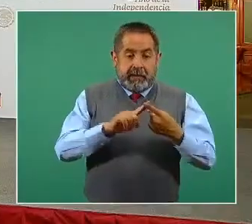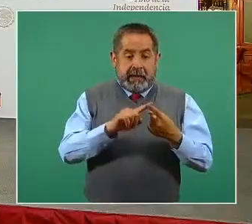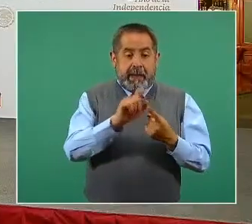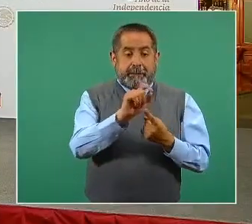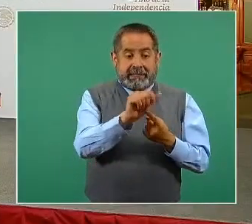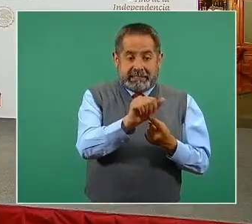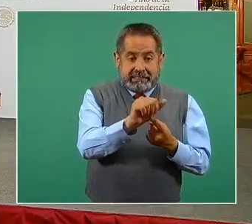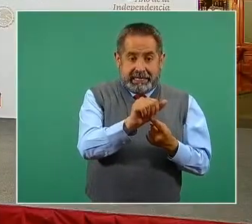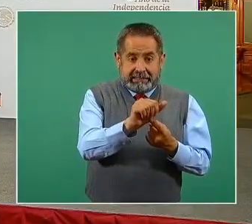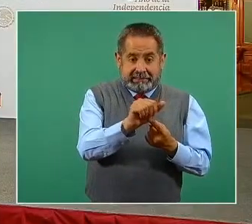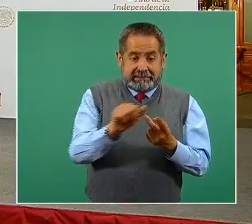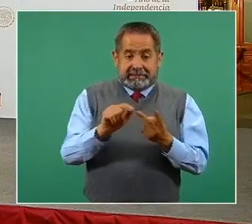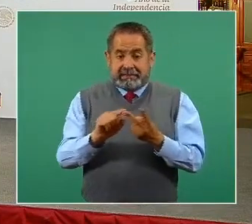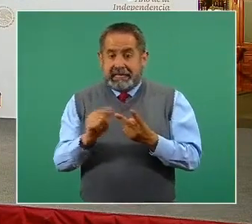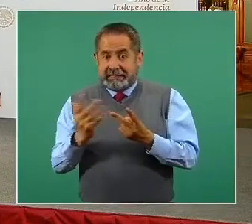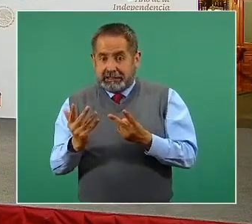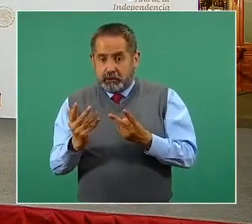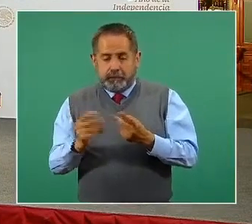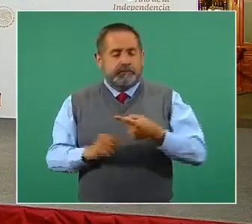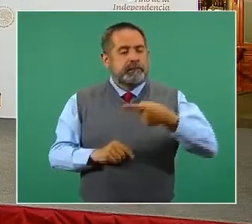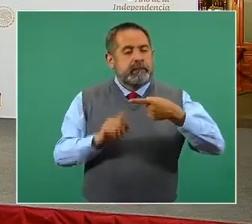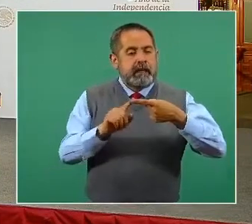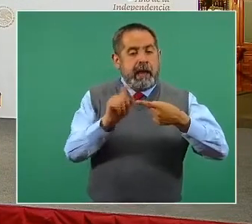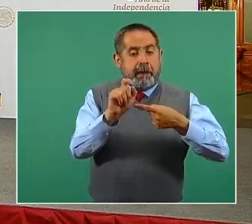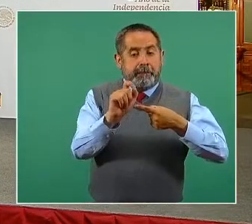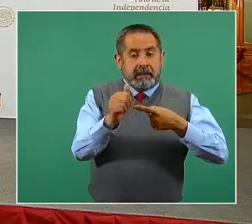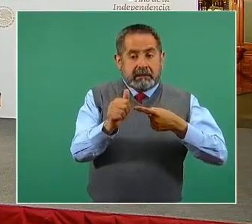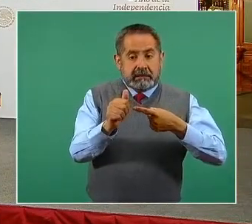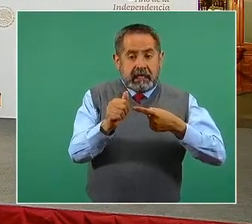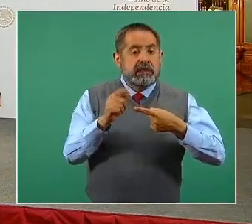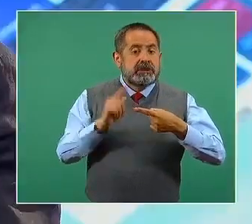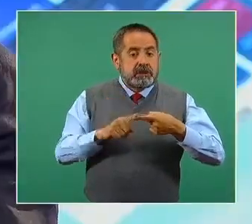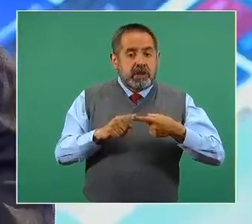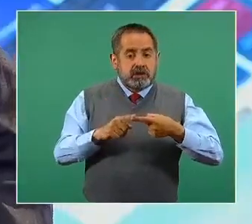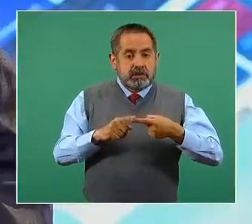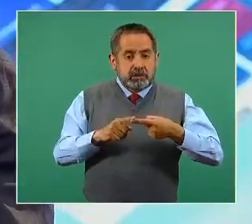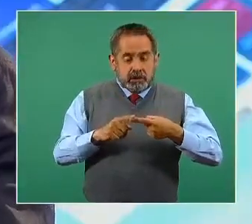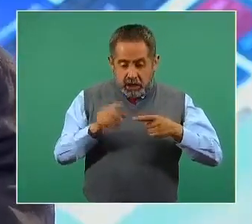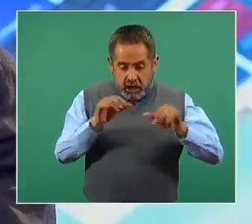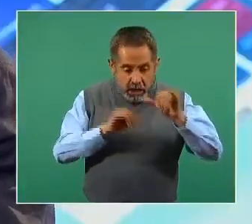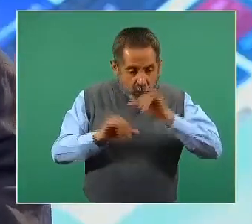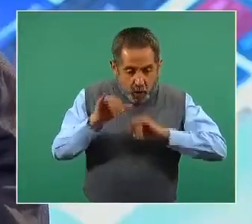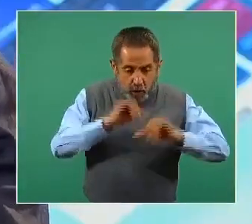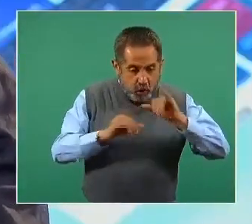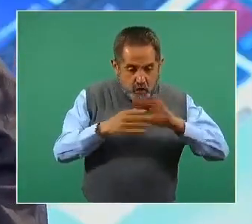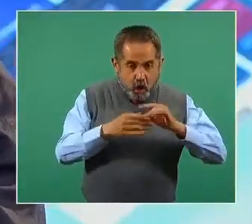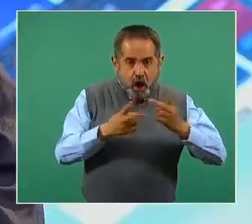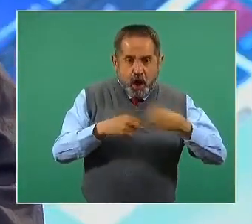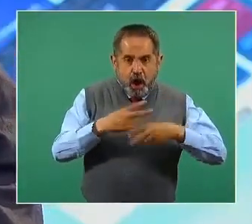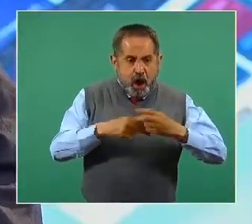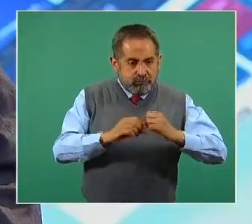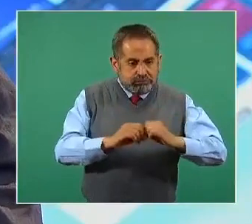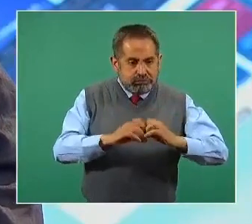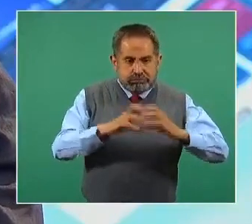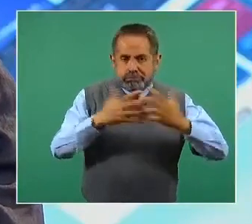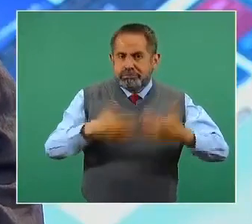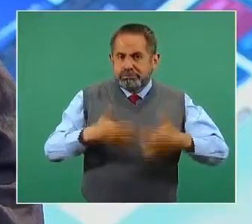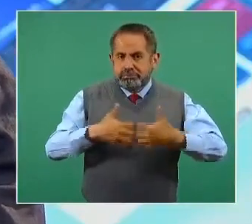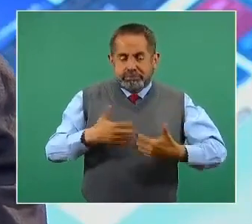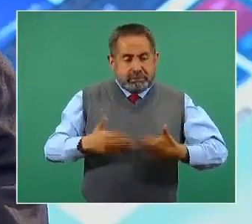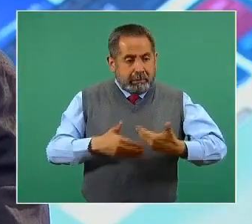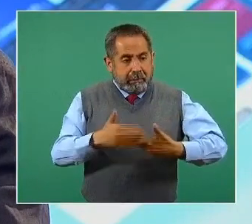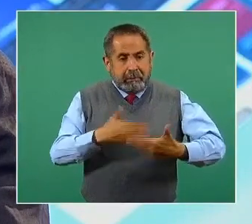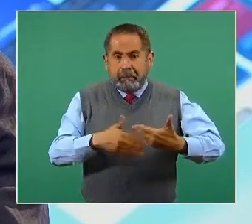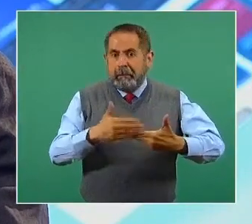el adenovirus 26 crece rápidamente en las condiciones de laboratorio donde se fabrica la